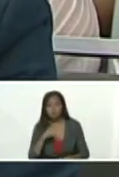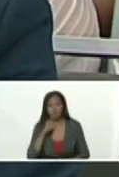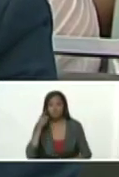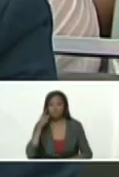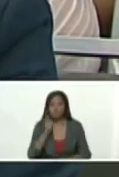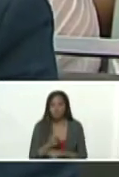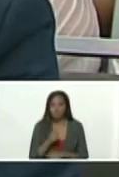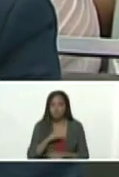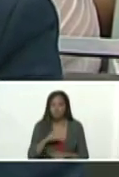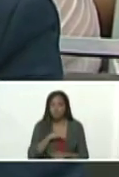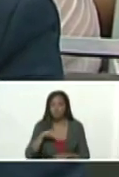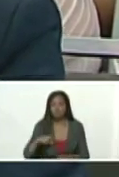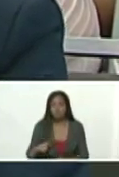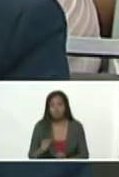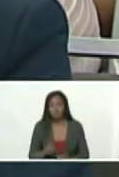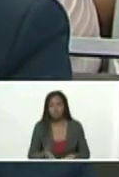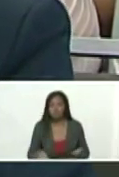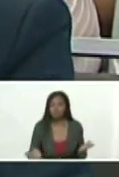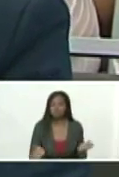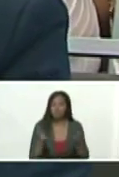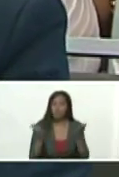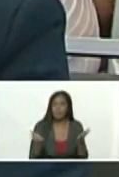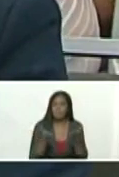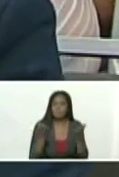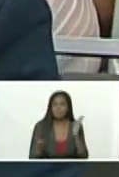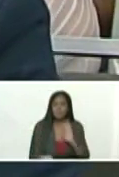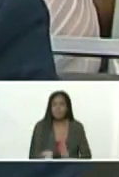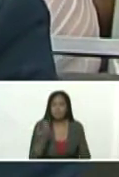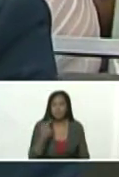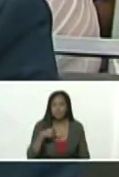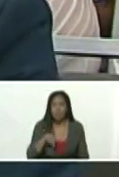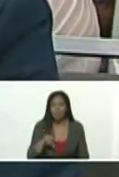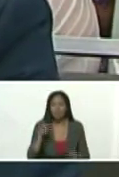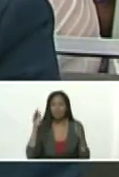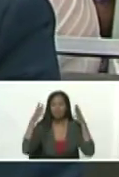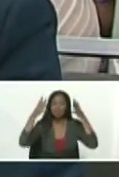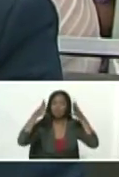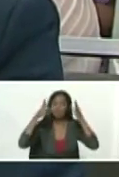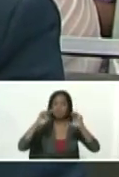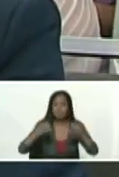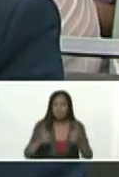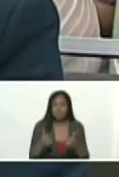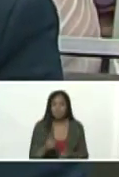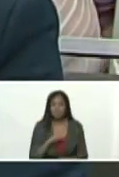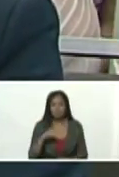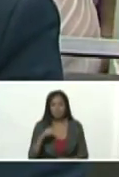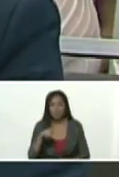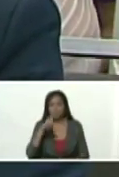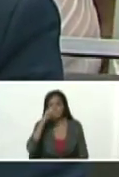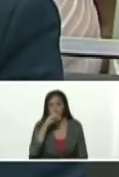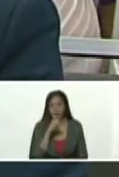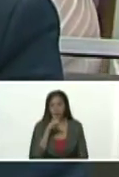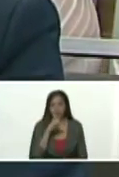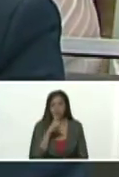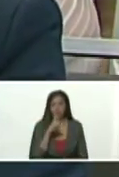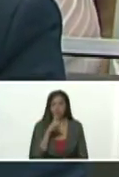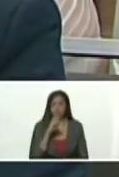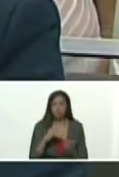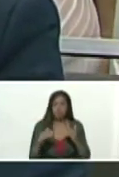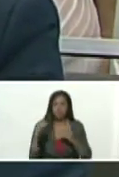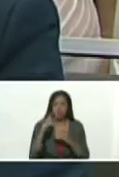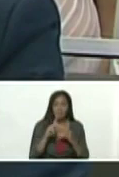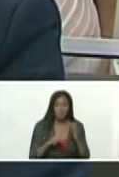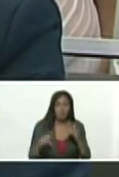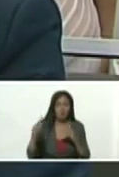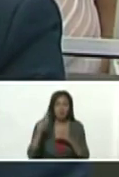obligando a que nosotros también le demos una importancia a la formación inicial. Y tenemos este año posgrado de frontera,